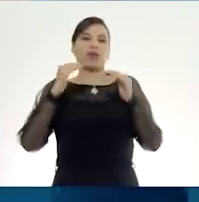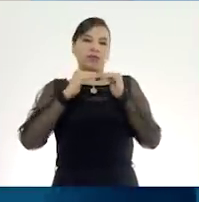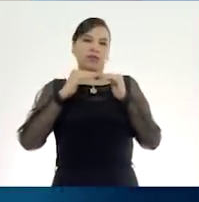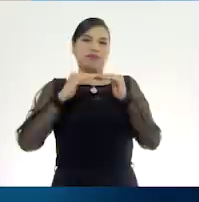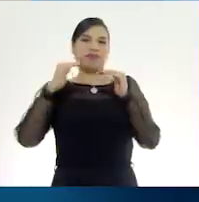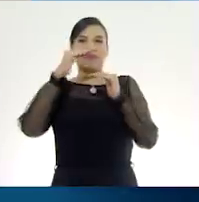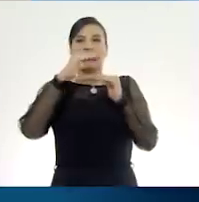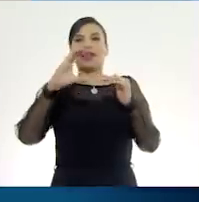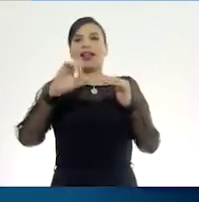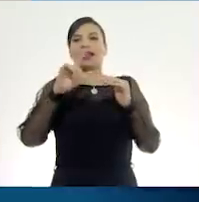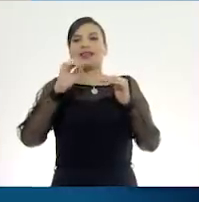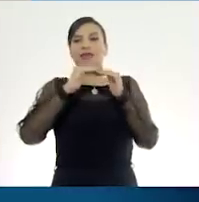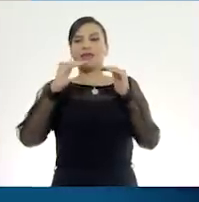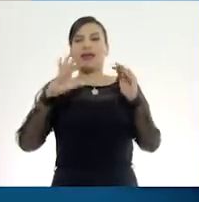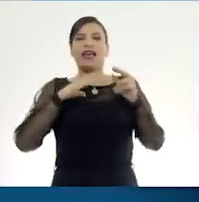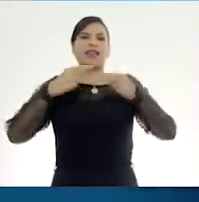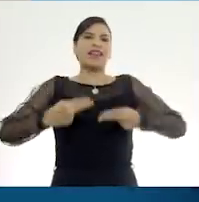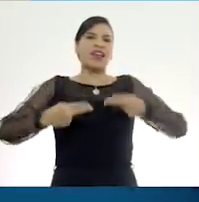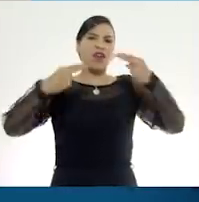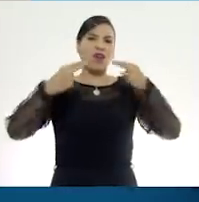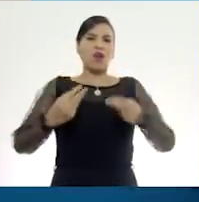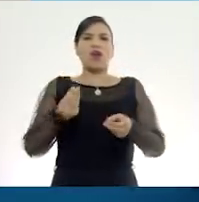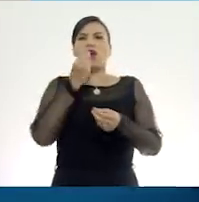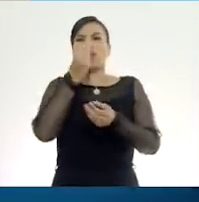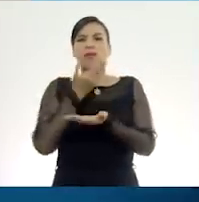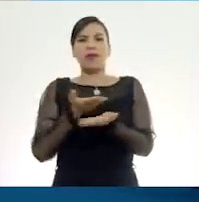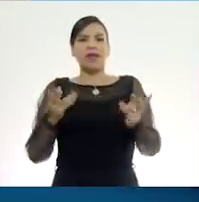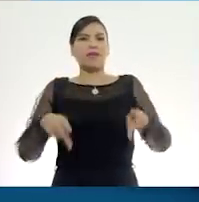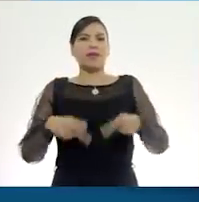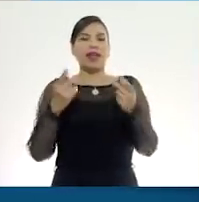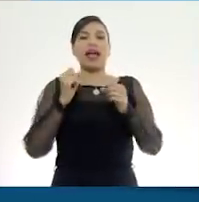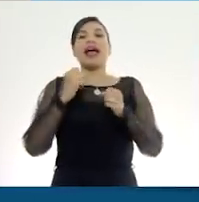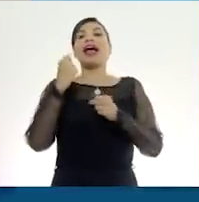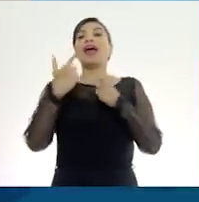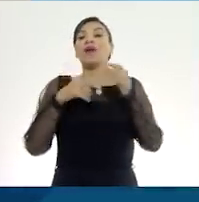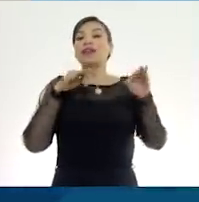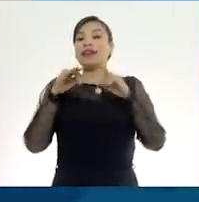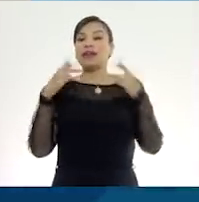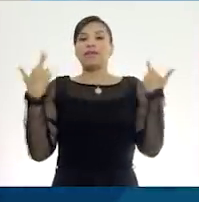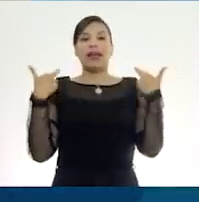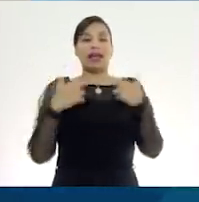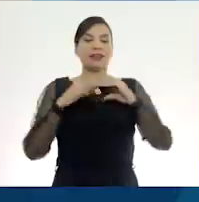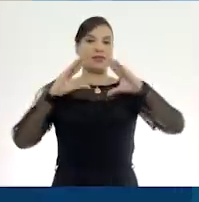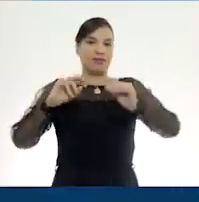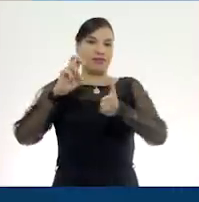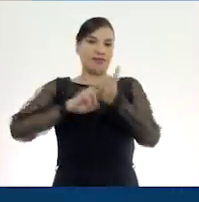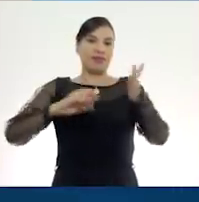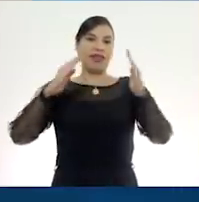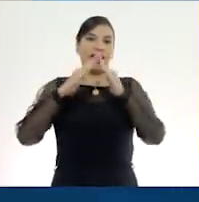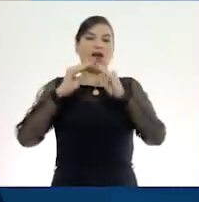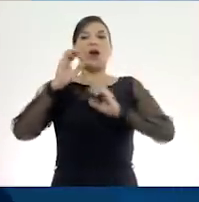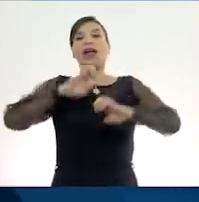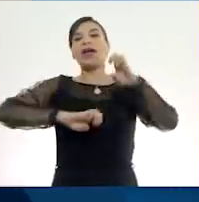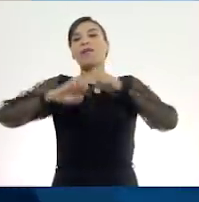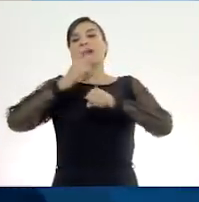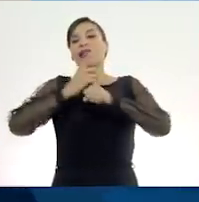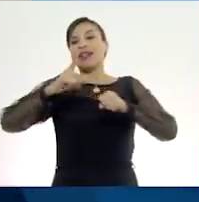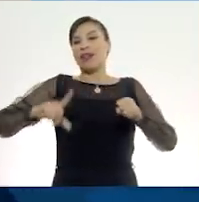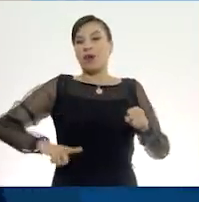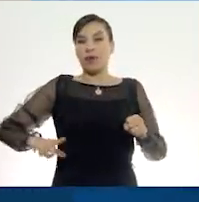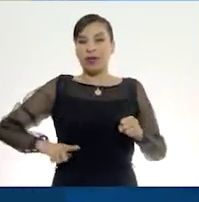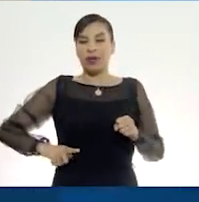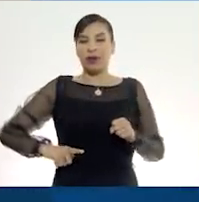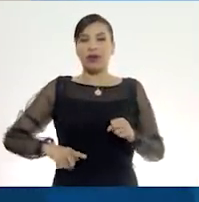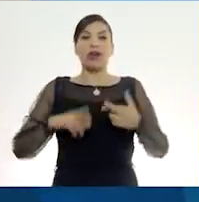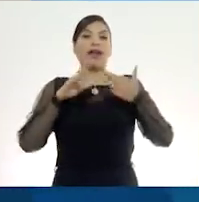veces podían tener pequeños negocios, vender alimentos, algunas trabajaban de maestras en sus casas o como empleadas de gobierno.